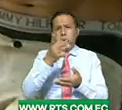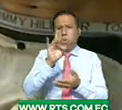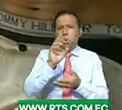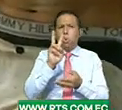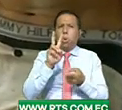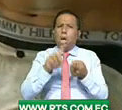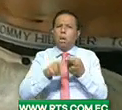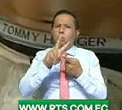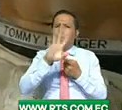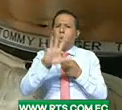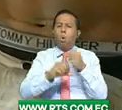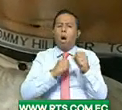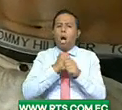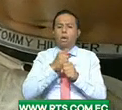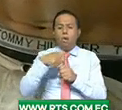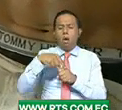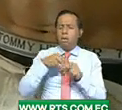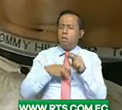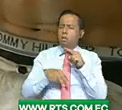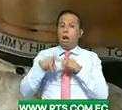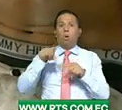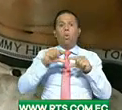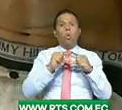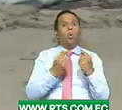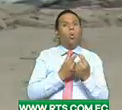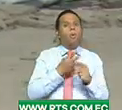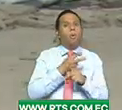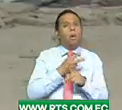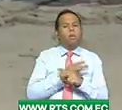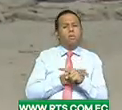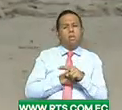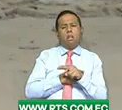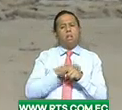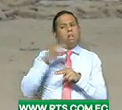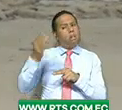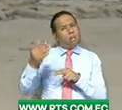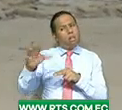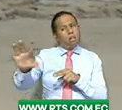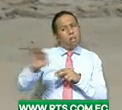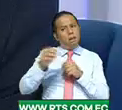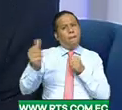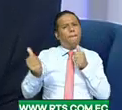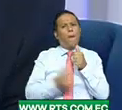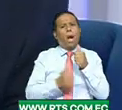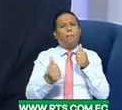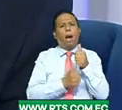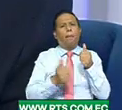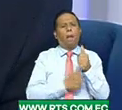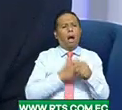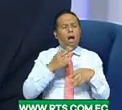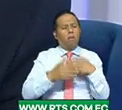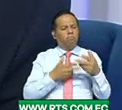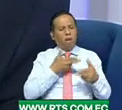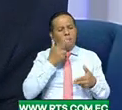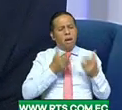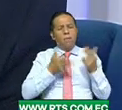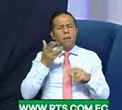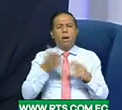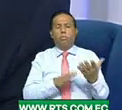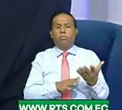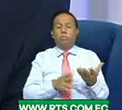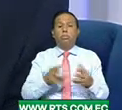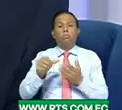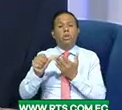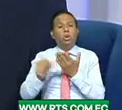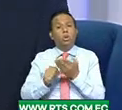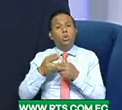son reclutados por organizaciones narcodelictivas y estos luego son asesinados. El ministro Patricio Carrillo contextualizó.